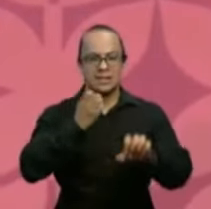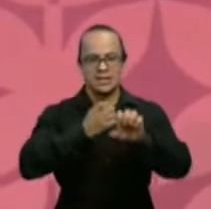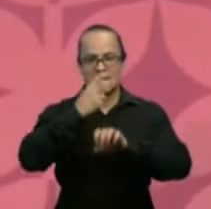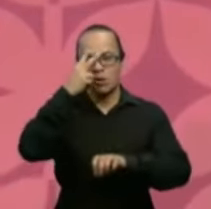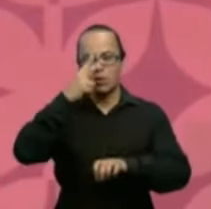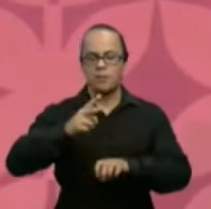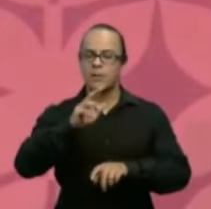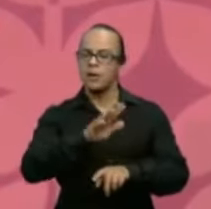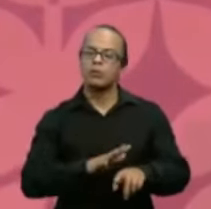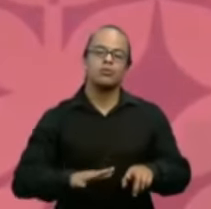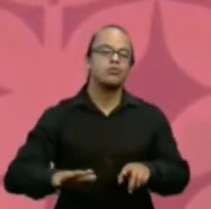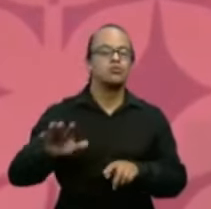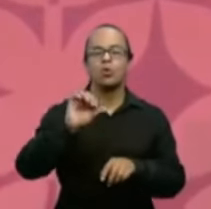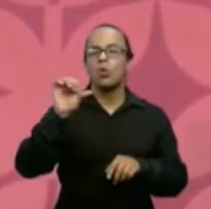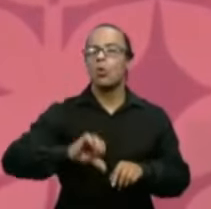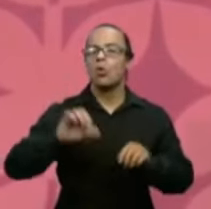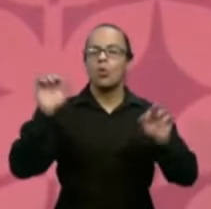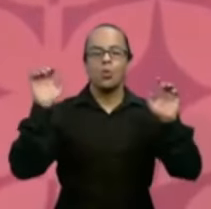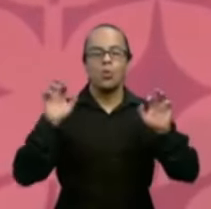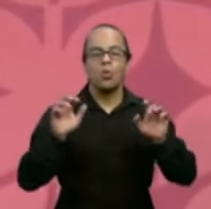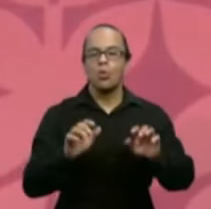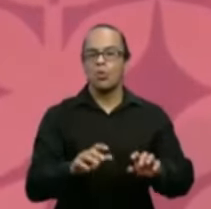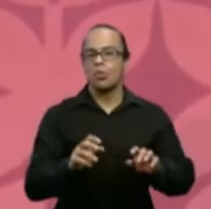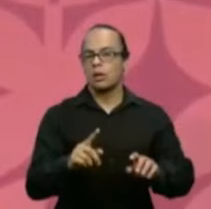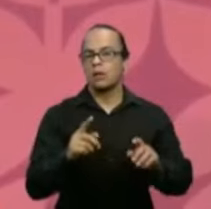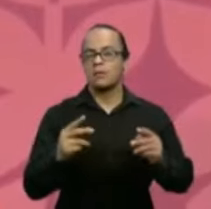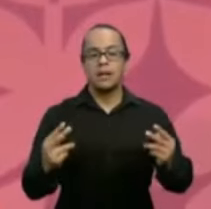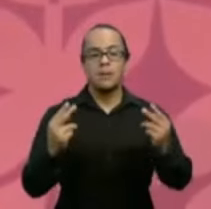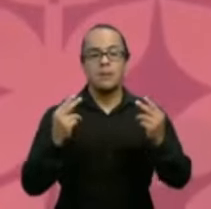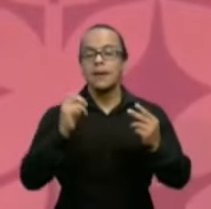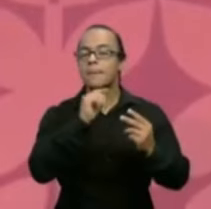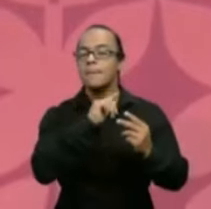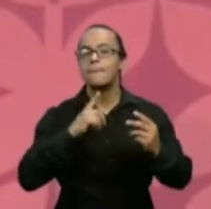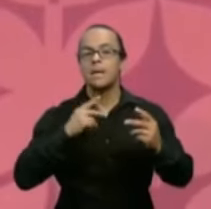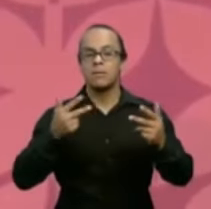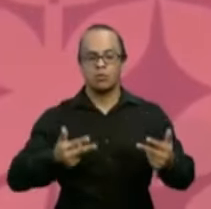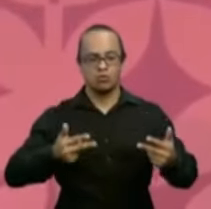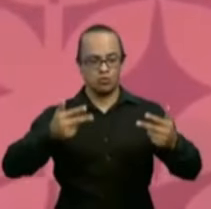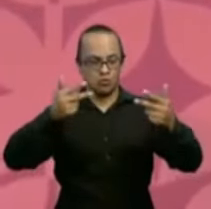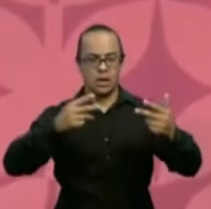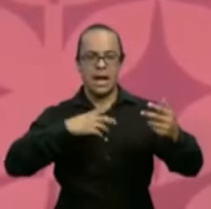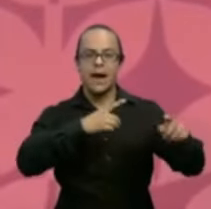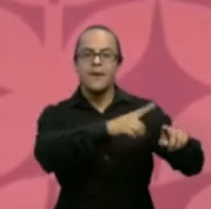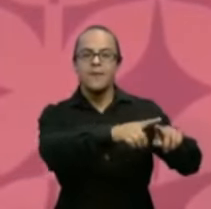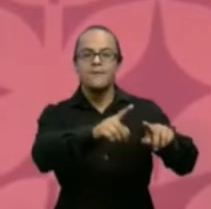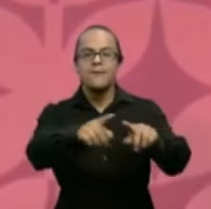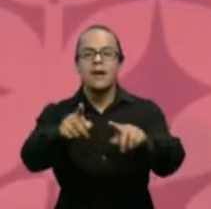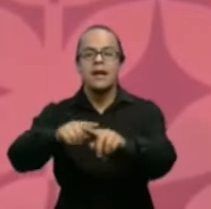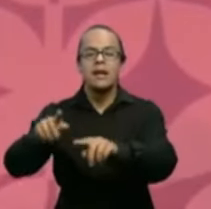que hoy nos acompañan y a quienes siguen la transmisión a través de los diferentes